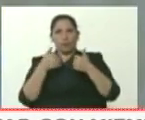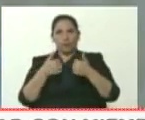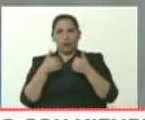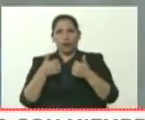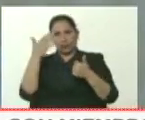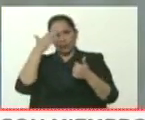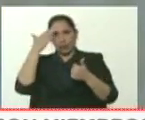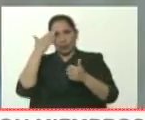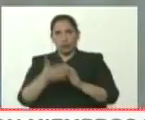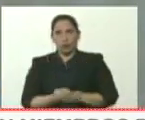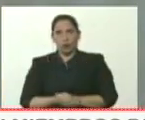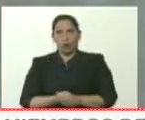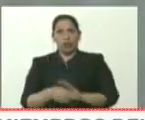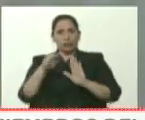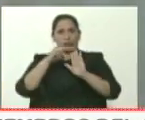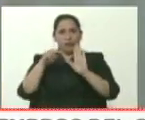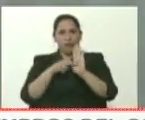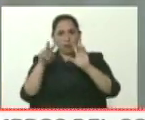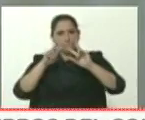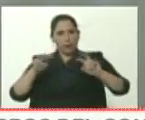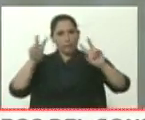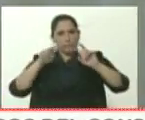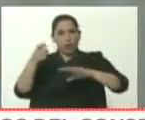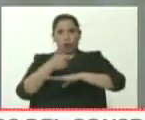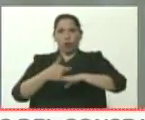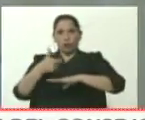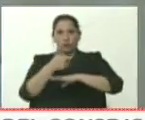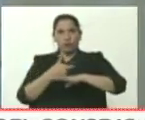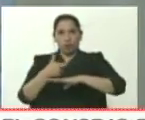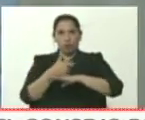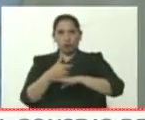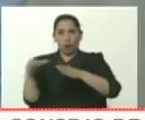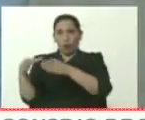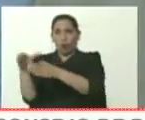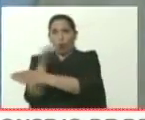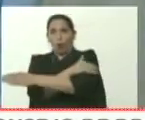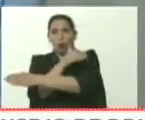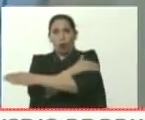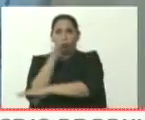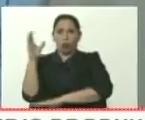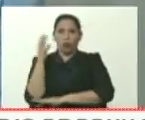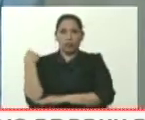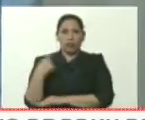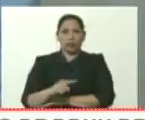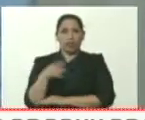sabemos el nivel de experticia que los gobiernos y las oligarquías de Colombia tienen